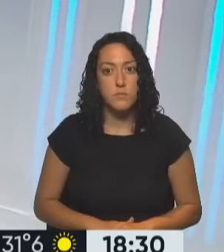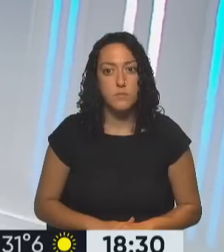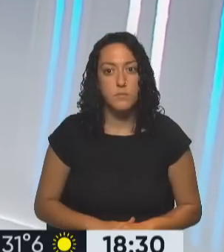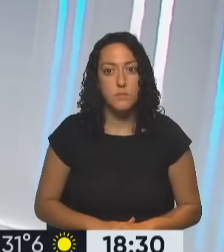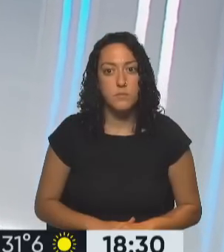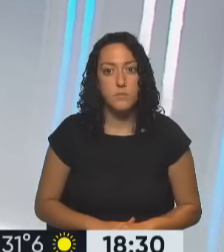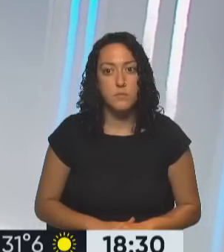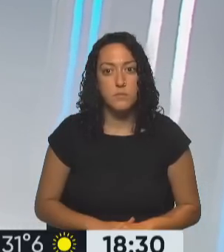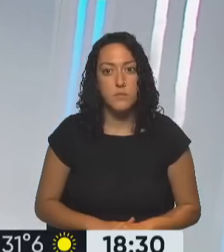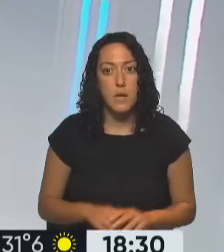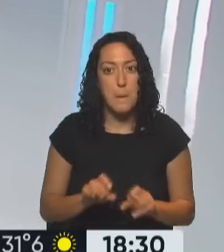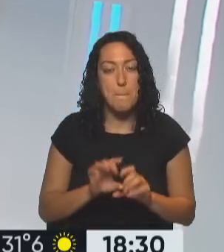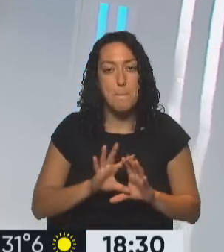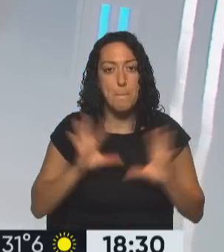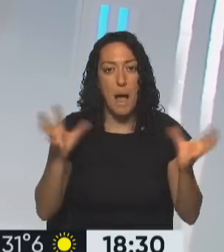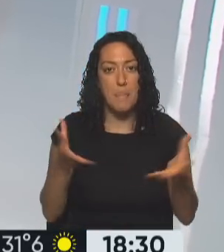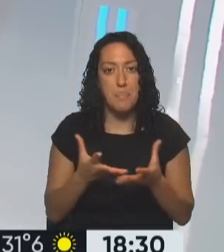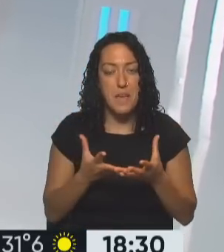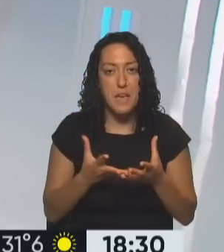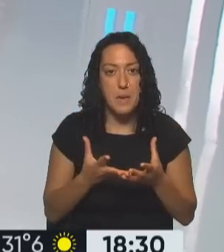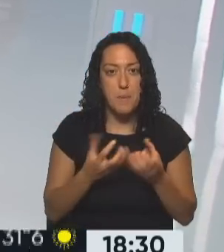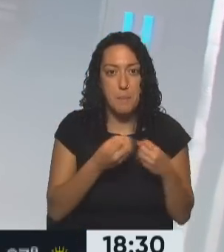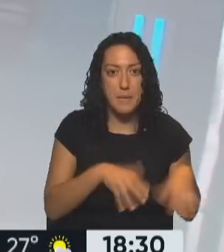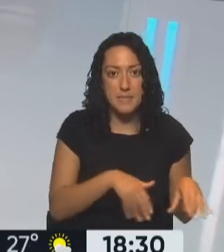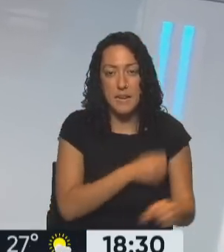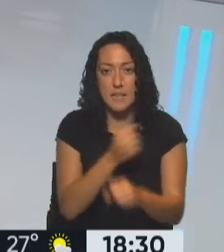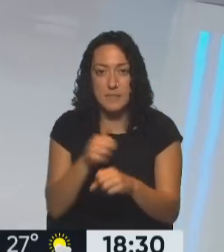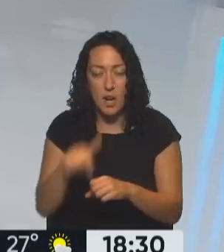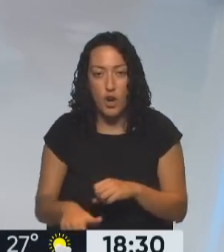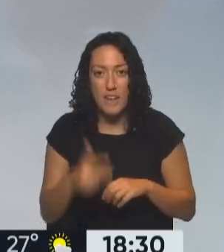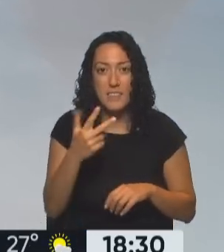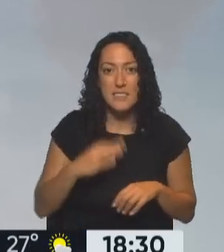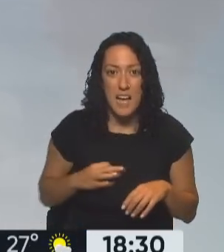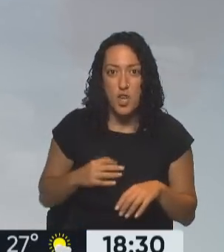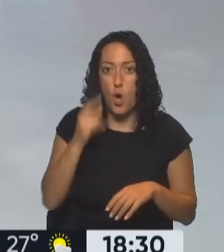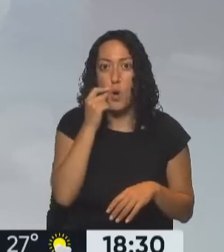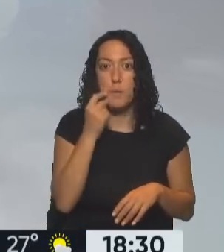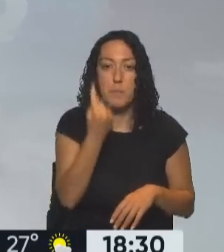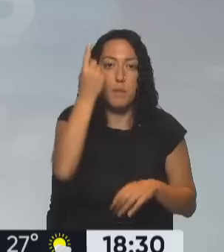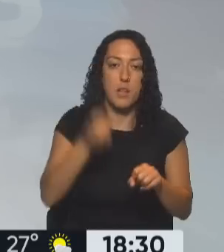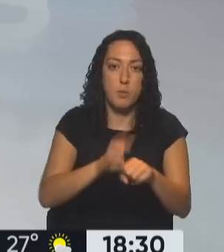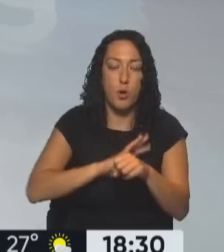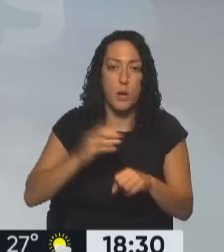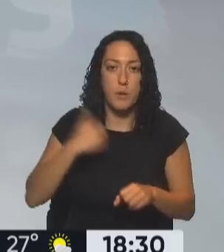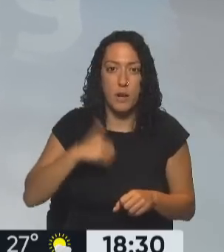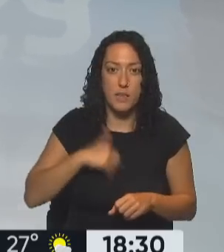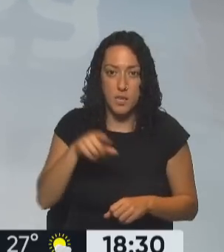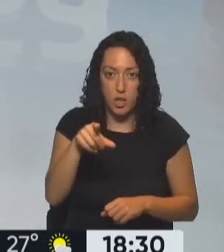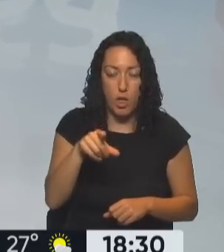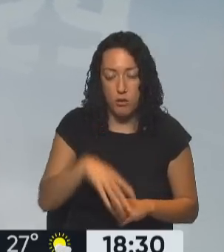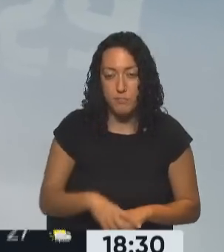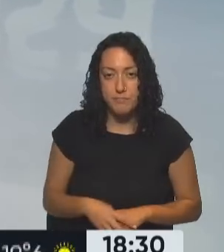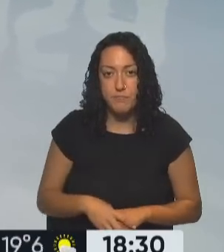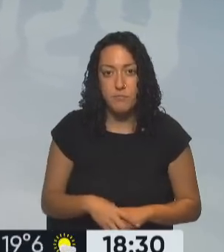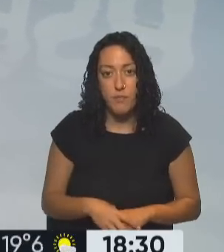3 años de esa pandemia que nadie sospechaba. Claro, el paciente cero, el primer paciente con coronavirus en Argentina, que además